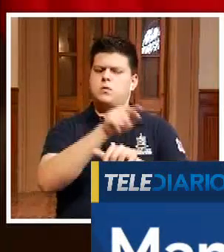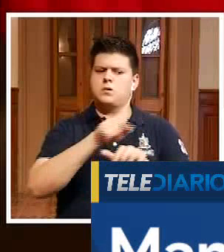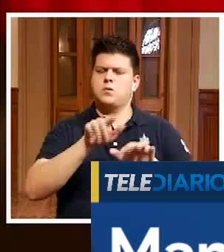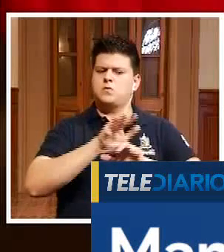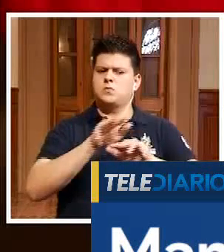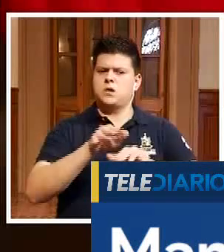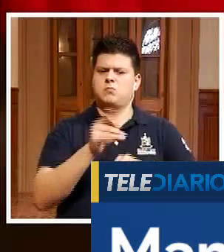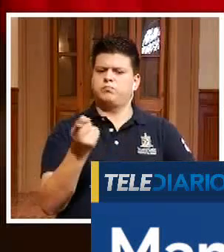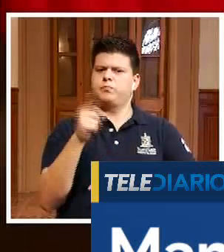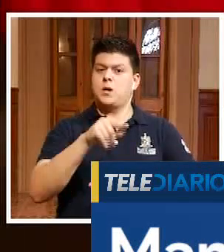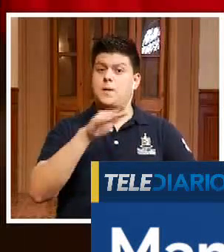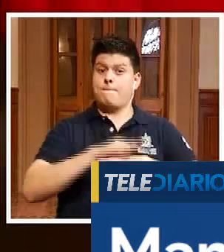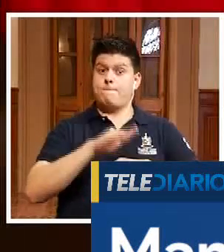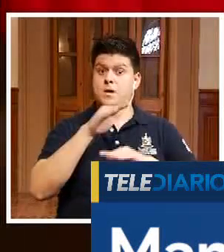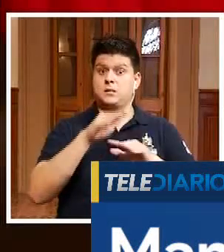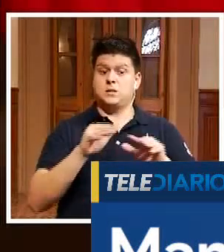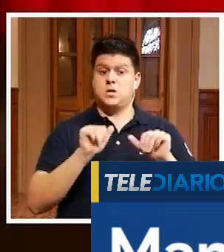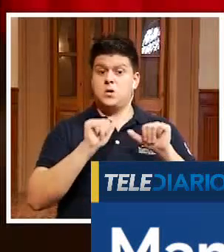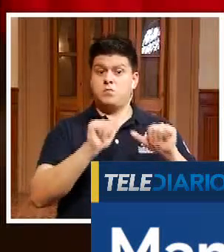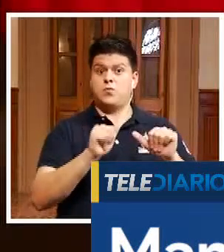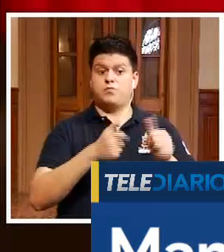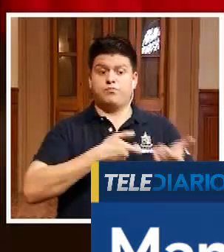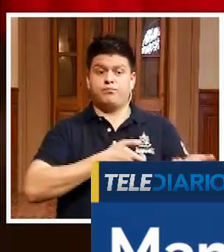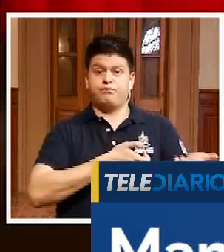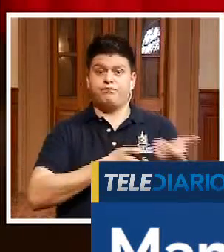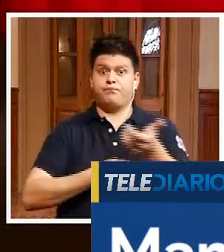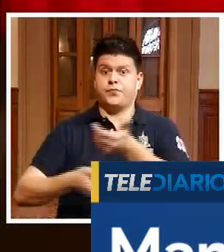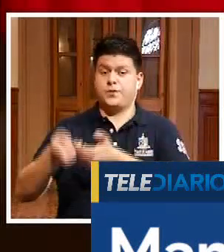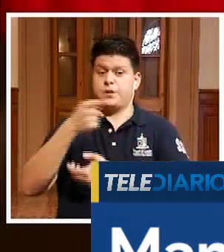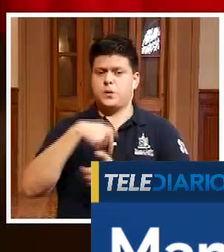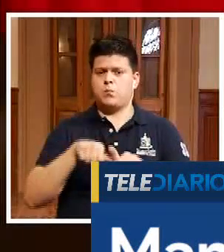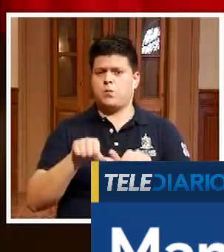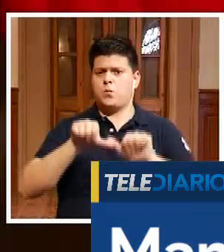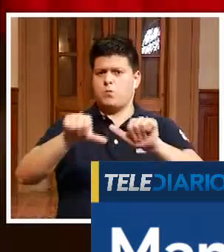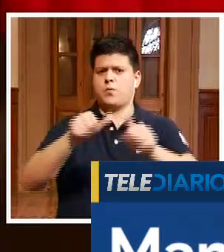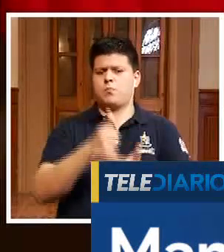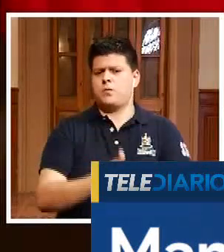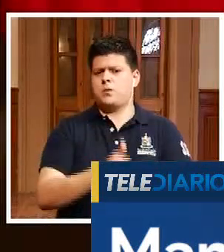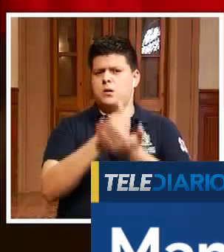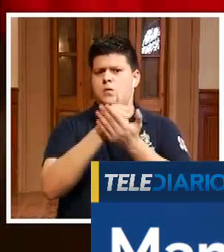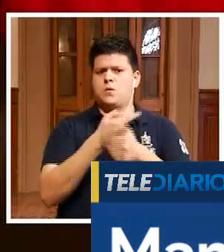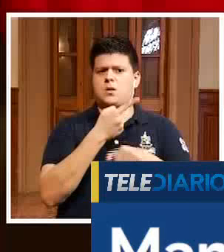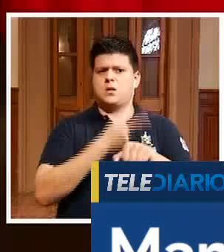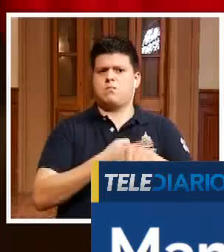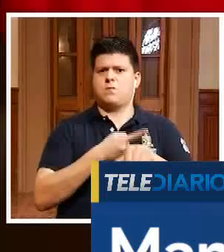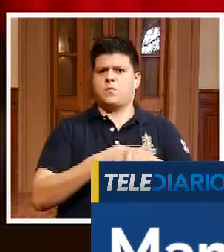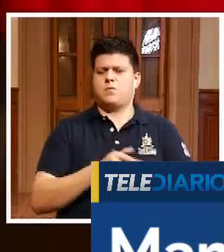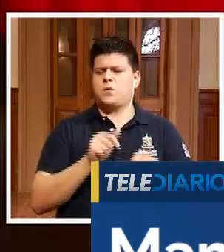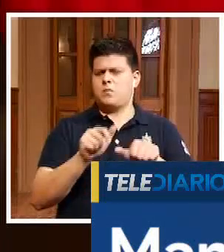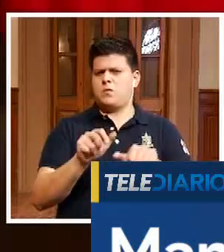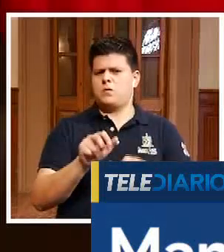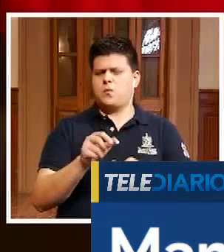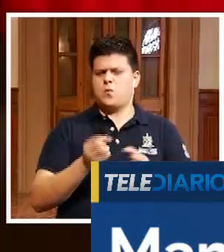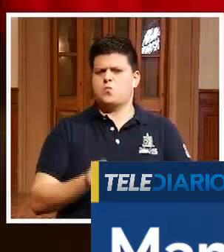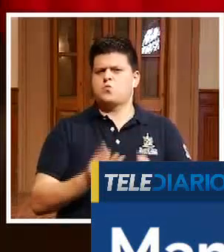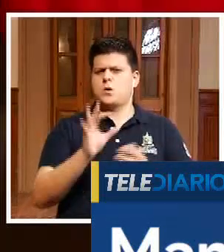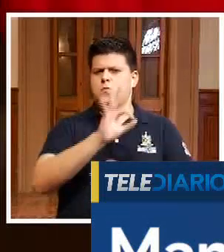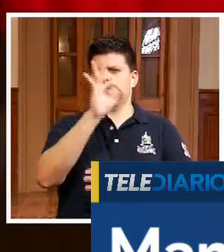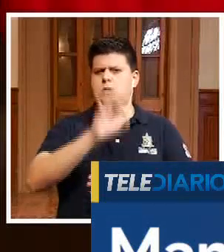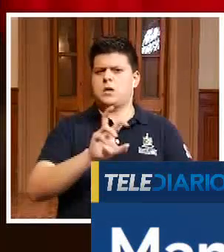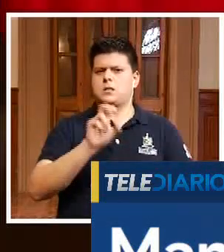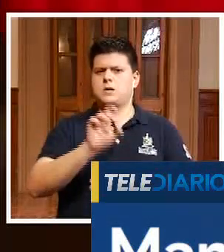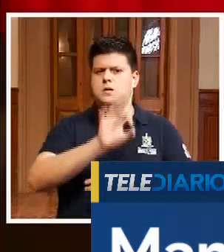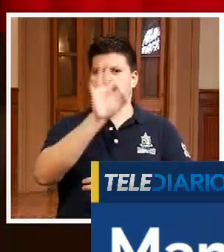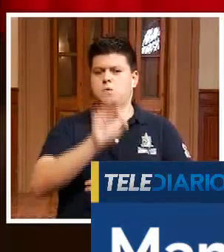las acciones de fumigación nos ayudan a prevenir enfermedades transmitidas por vector en 30%.